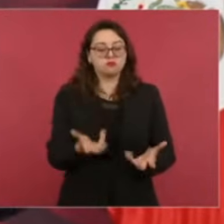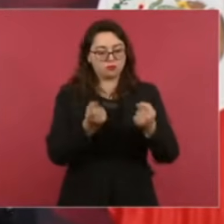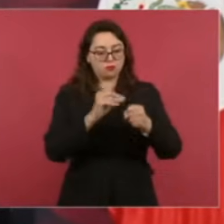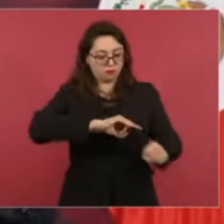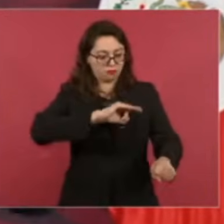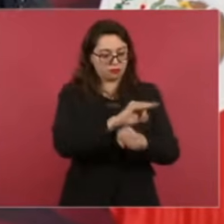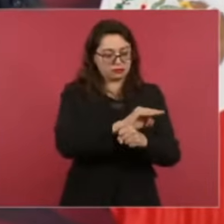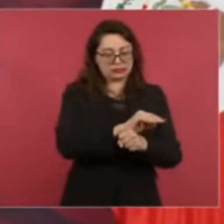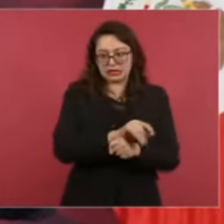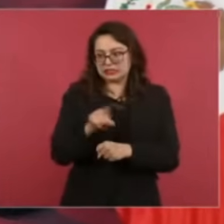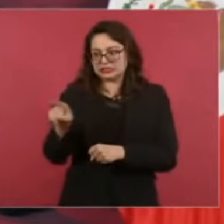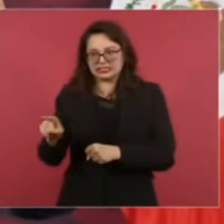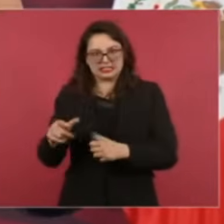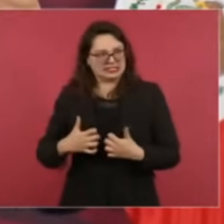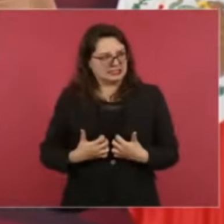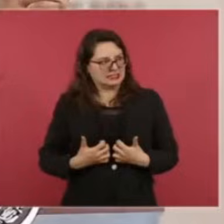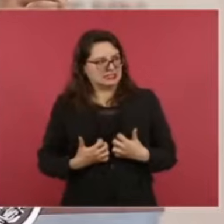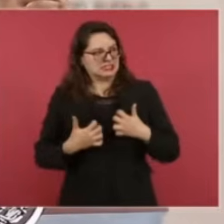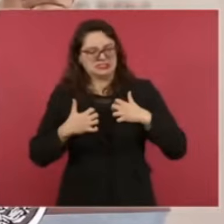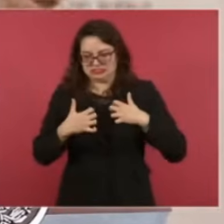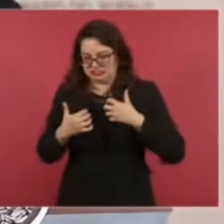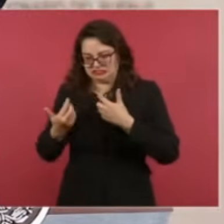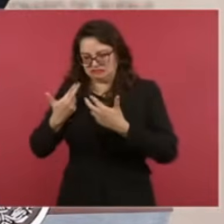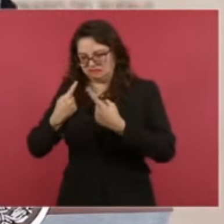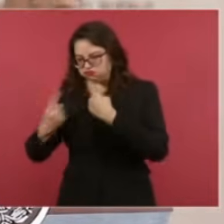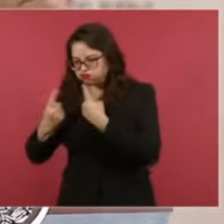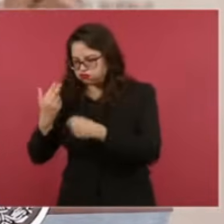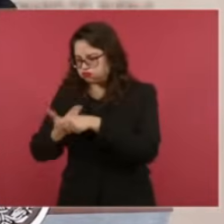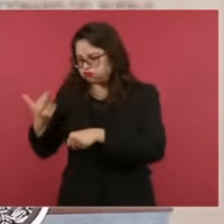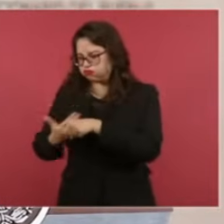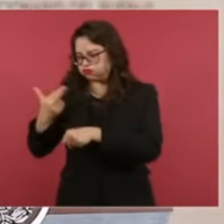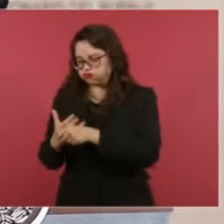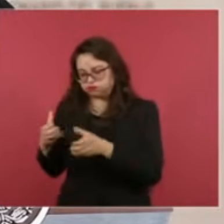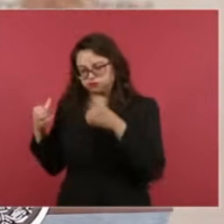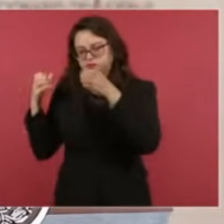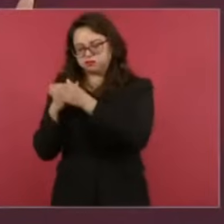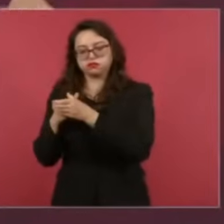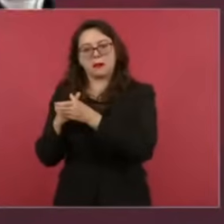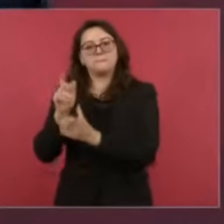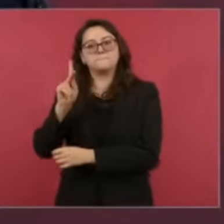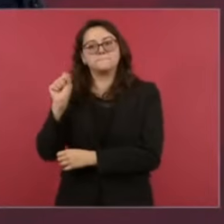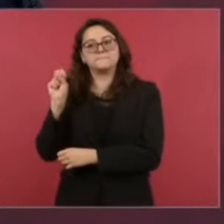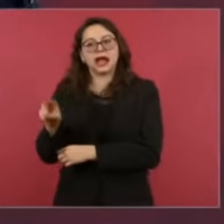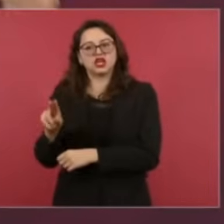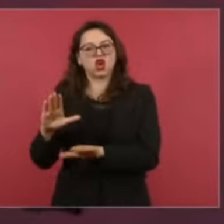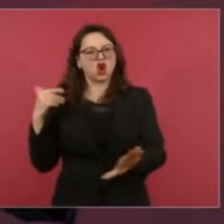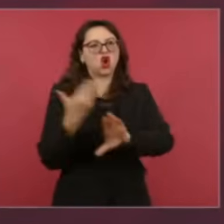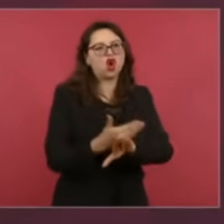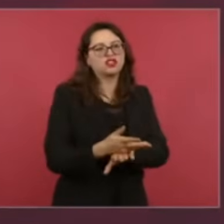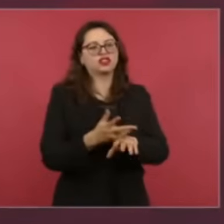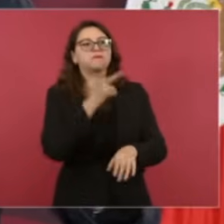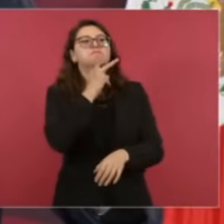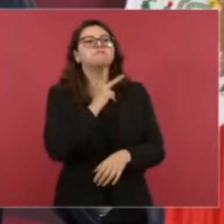PAN, en contra del ejido, en contra de la expropiación petrolera, en contra de la escuela pública.